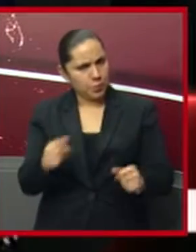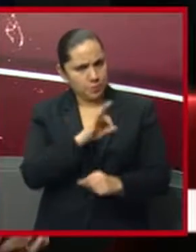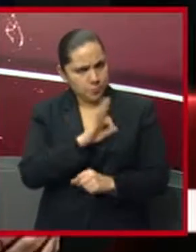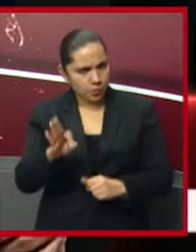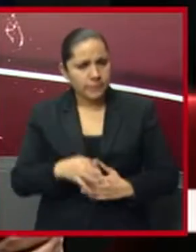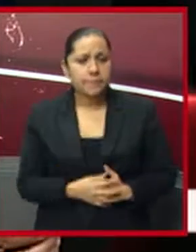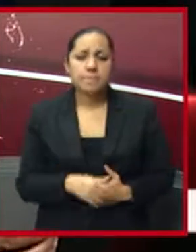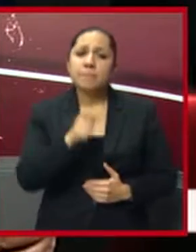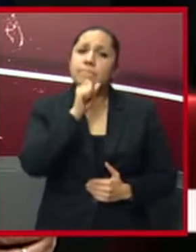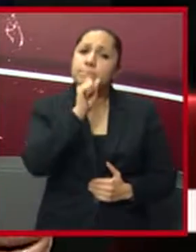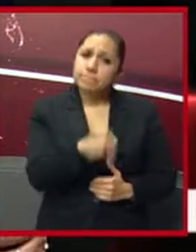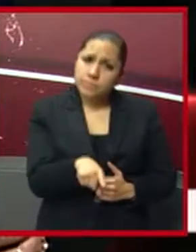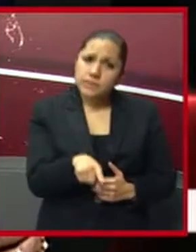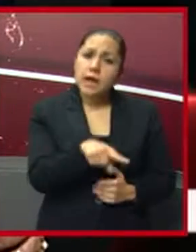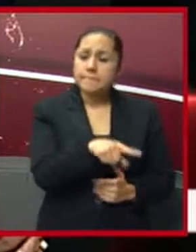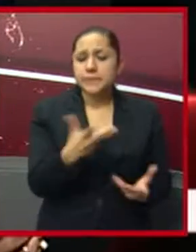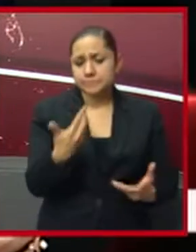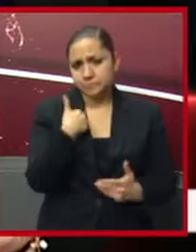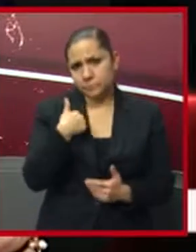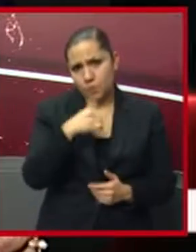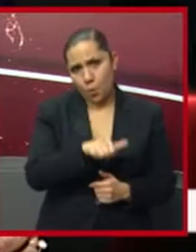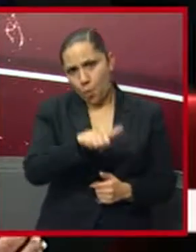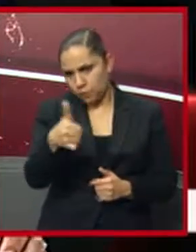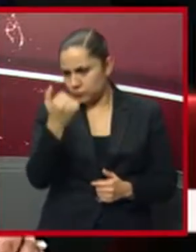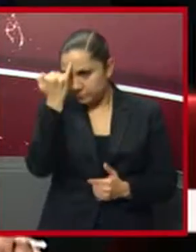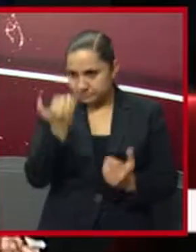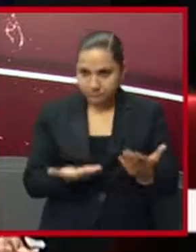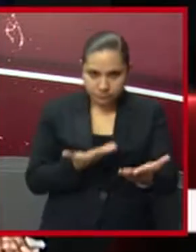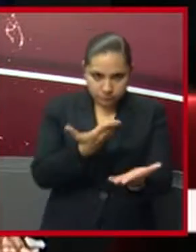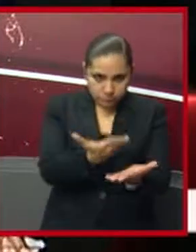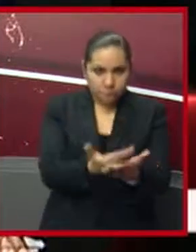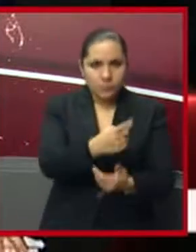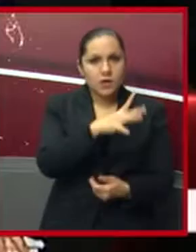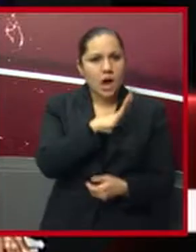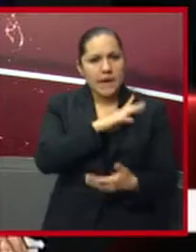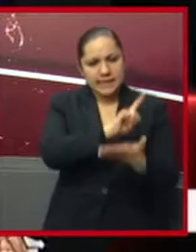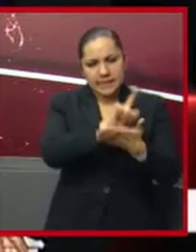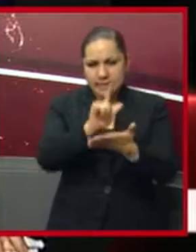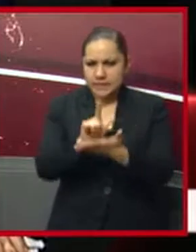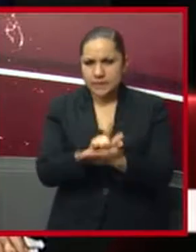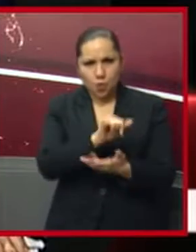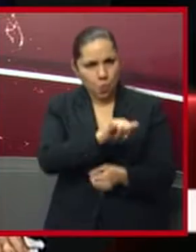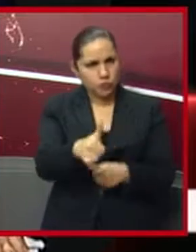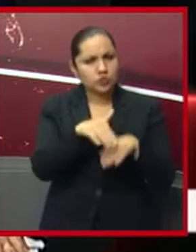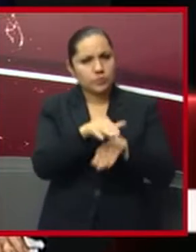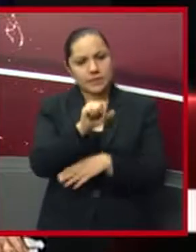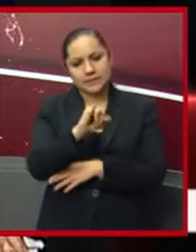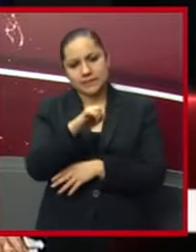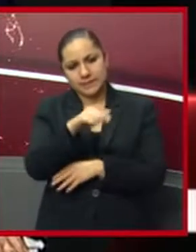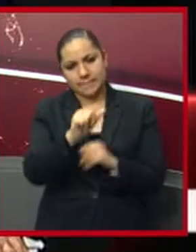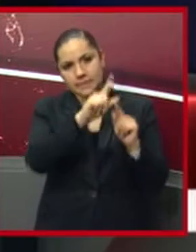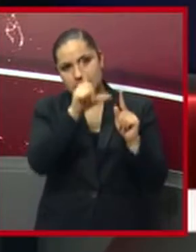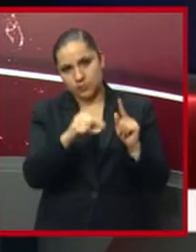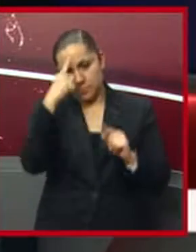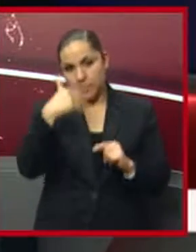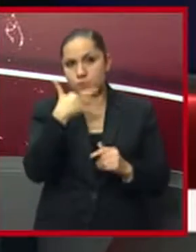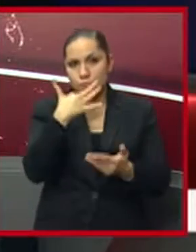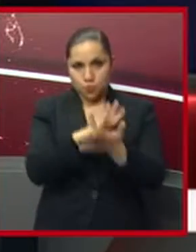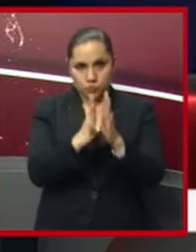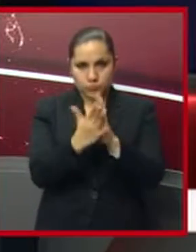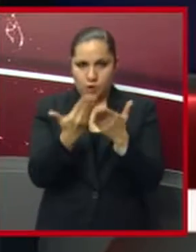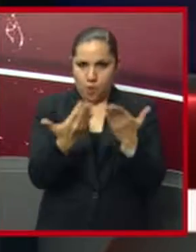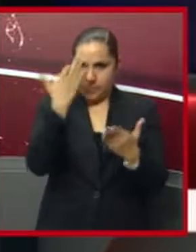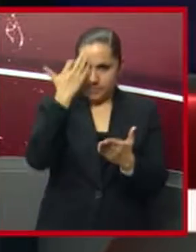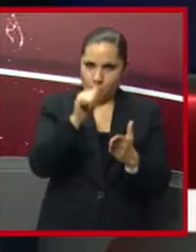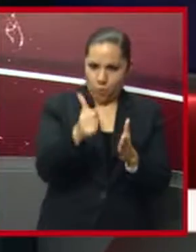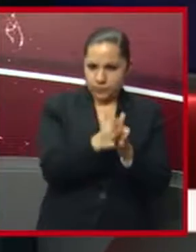puedo mencionar que se aprobaron otras leyes en materia del Sistema Nacional Anticorrupción. Dimos una segunda etapa, aprobamos la Ley